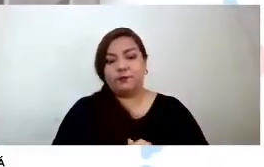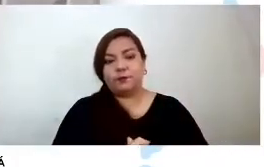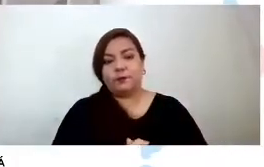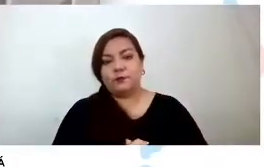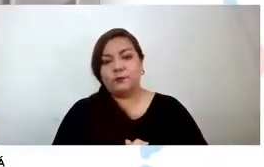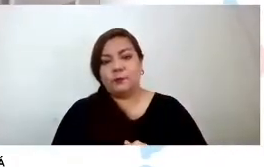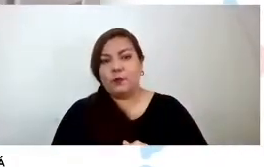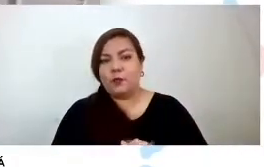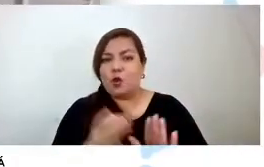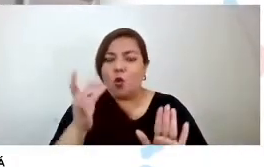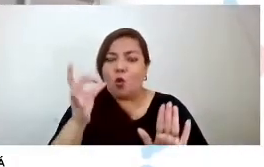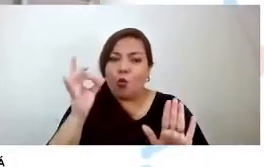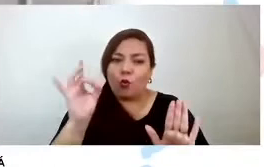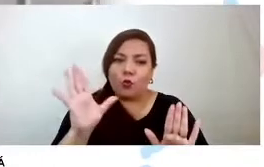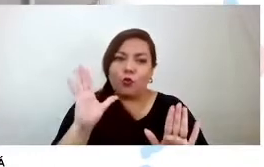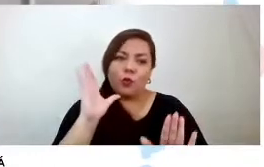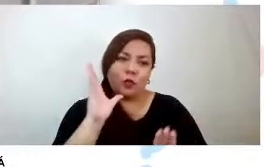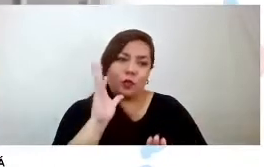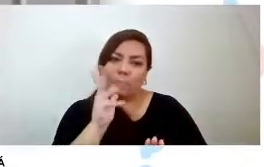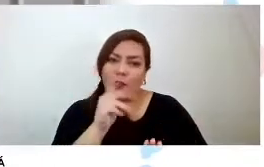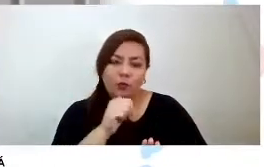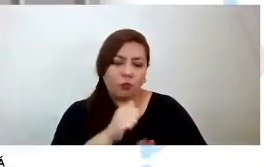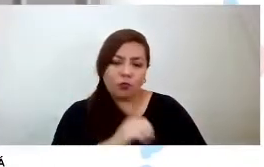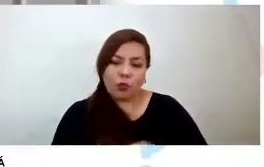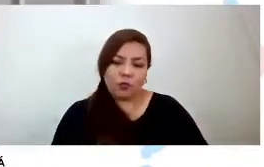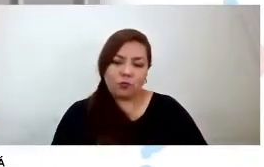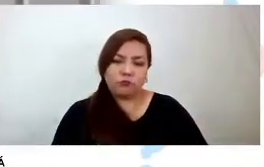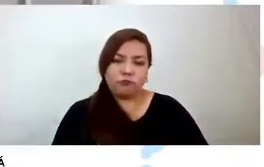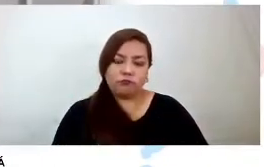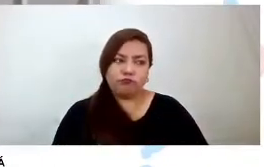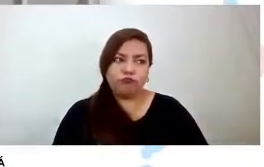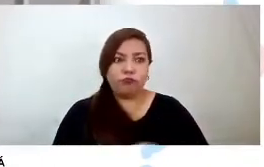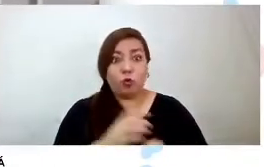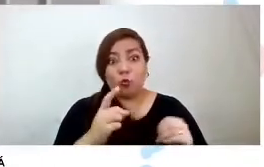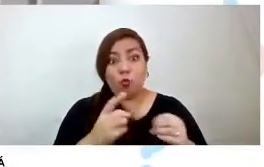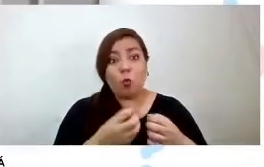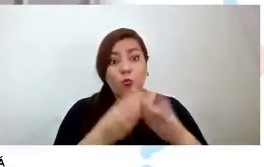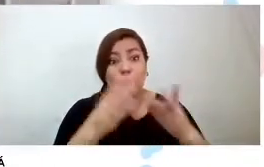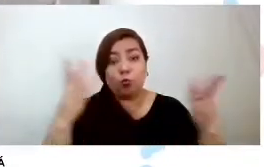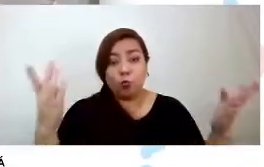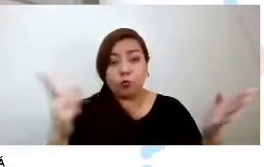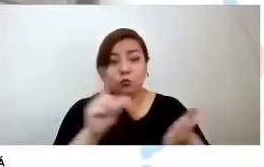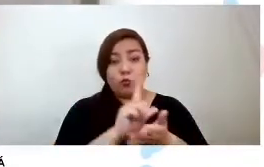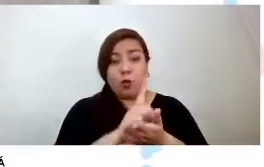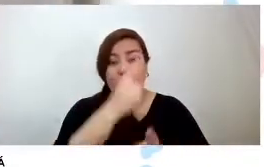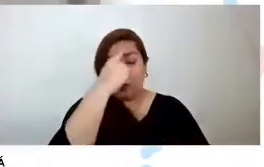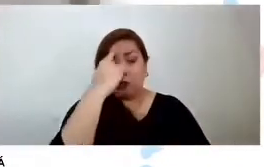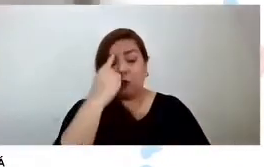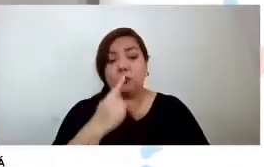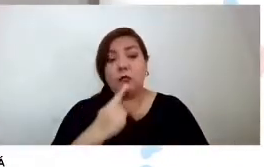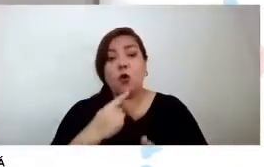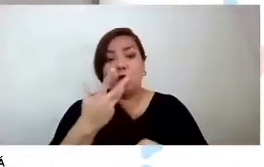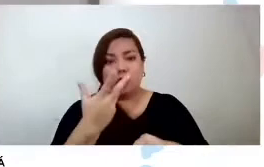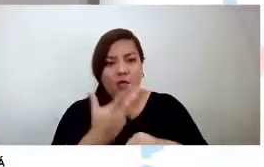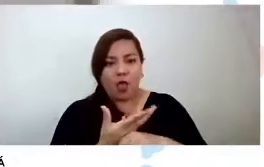Lo único que no tenemos, como en la mayoría de los museos donde hay colecciones paleontológicas